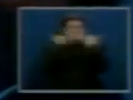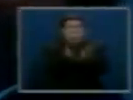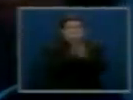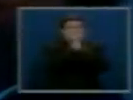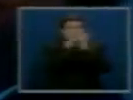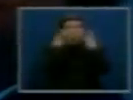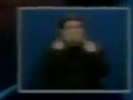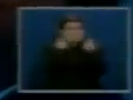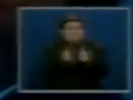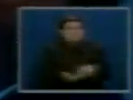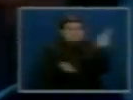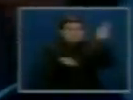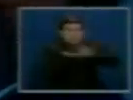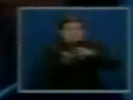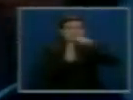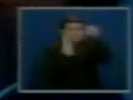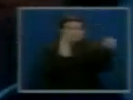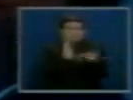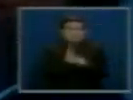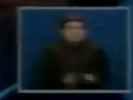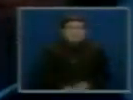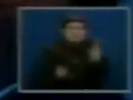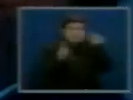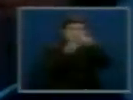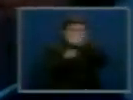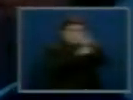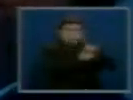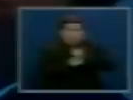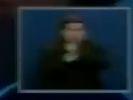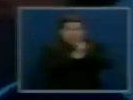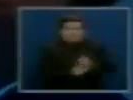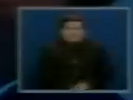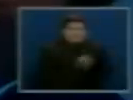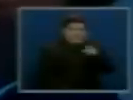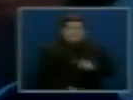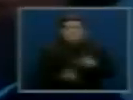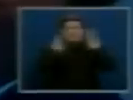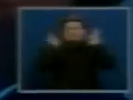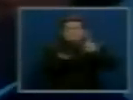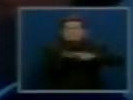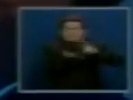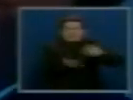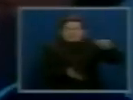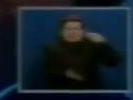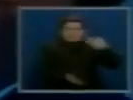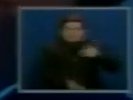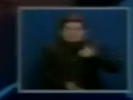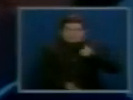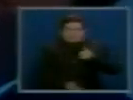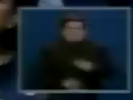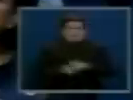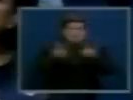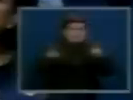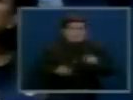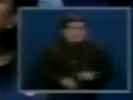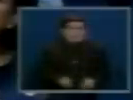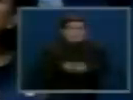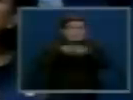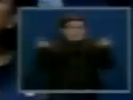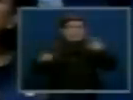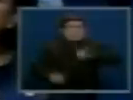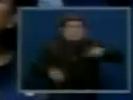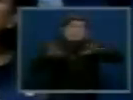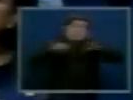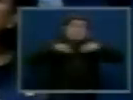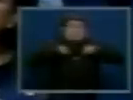rápida aprobación de estas normas con el fin de corregir una deuda histórica con nuestra razón. Pero tampoco se vale resignarnos y